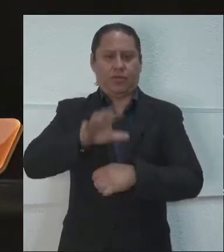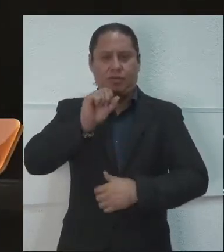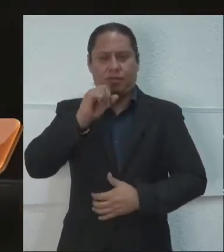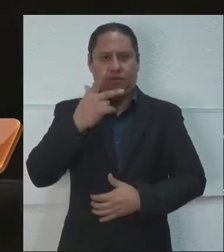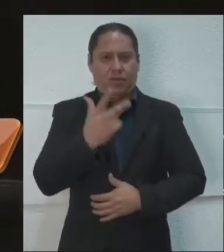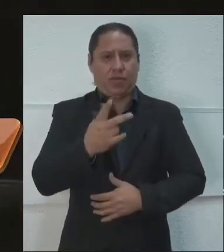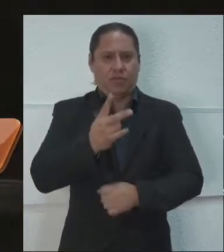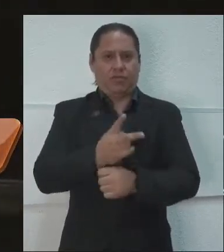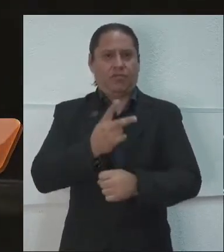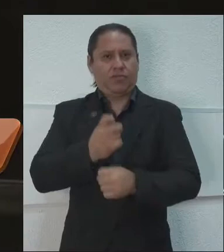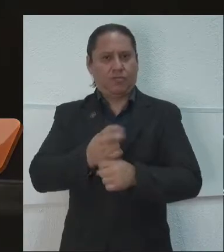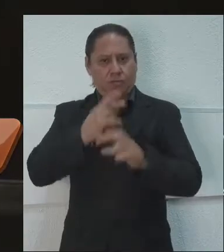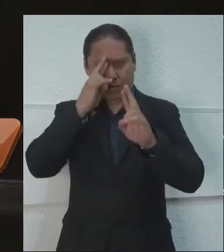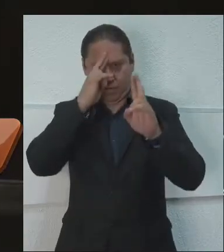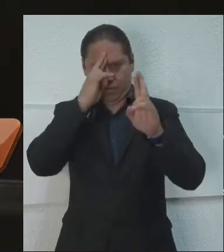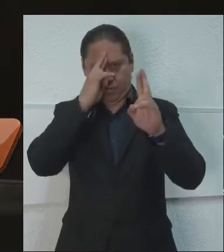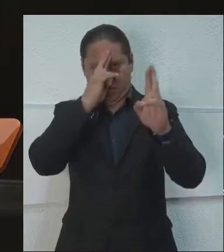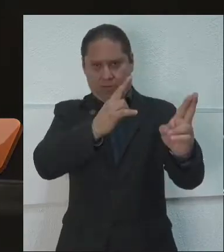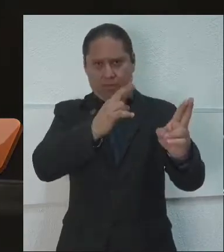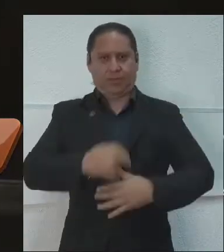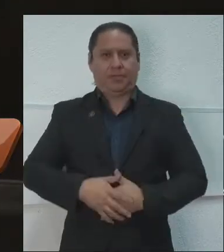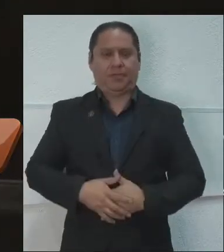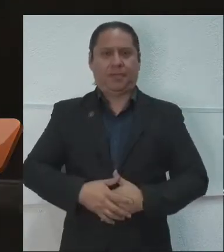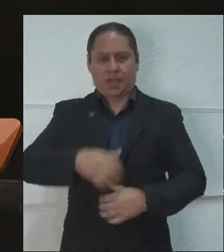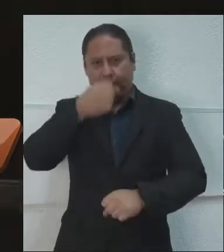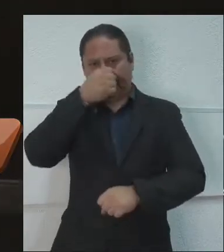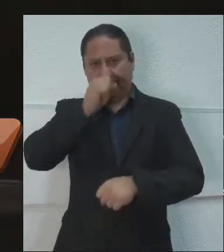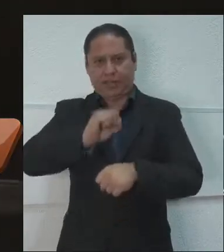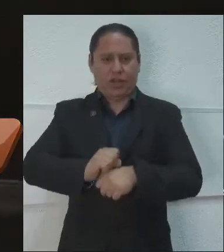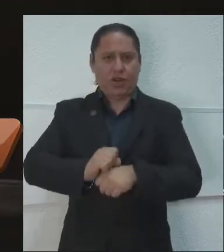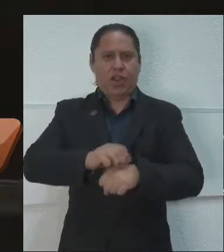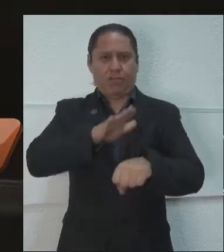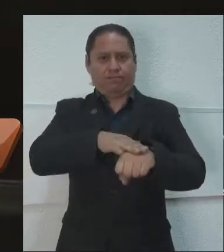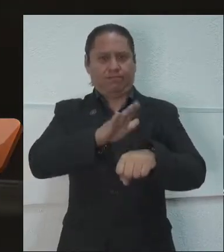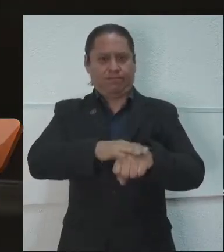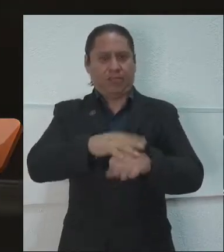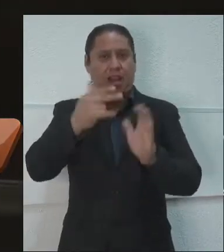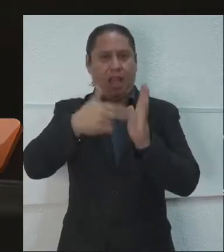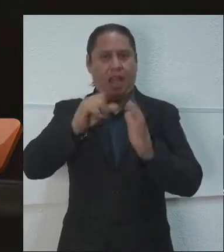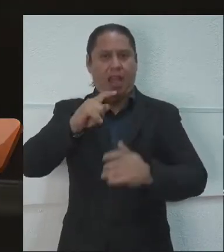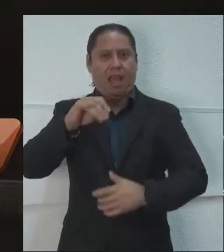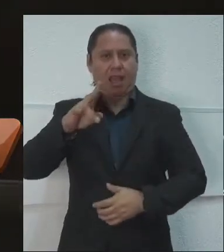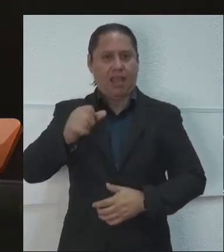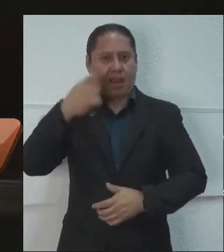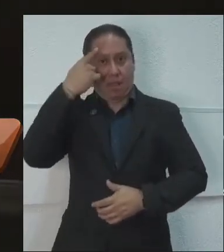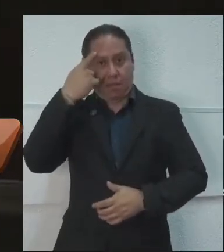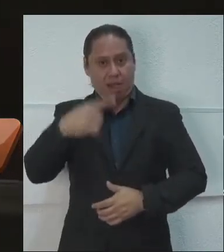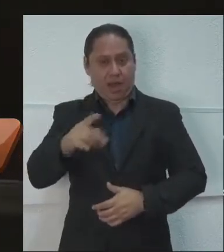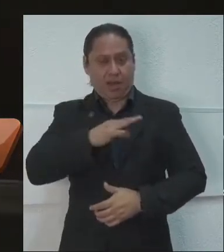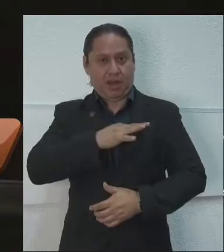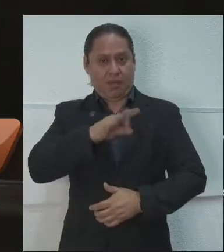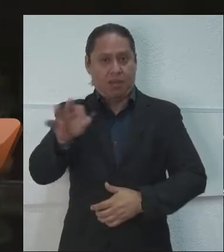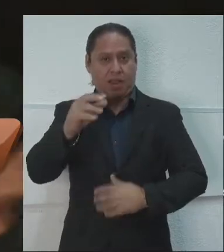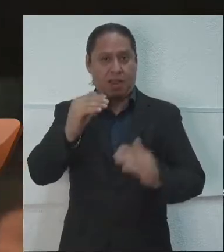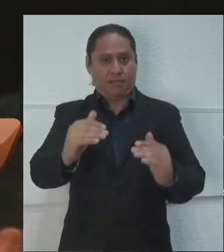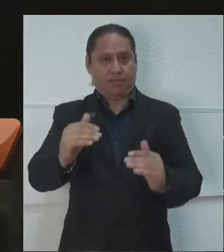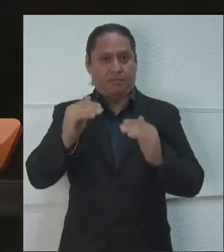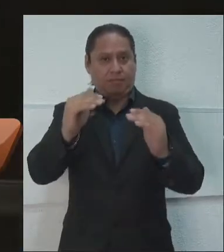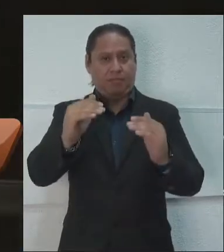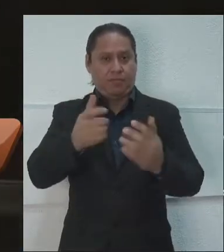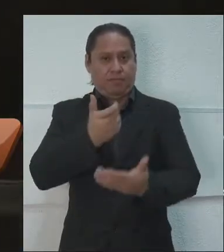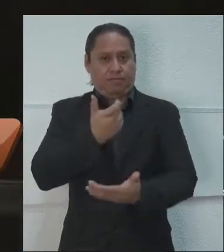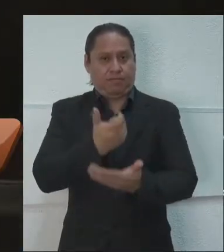legislatura exhorta respetuosamente a la Secretaría de Hacienda para que reconsidere aumentar